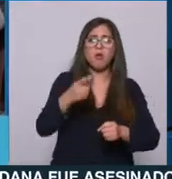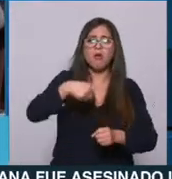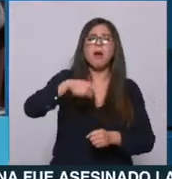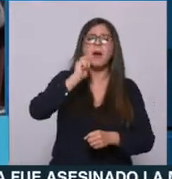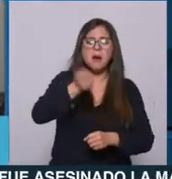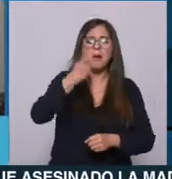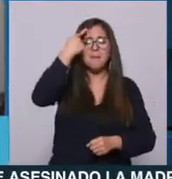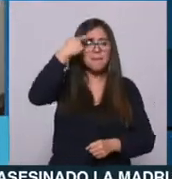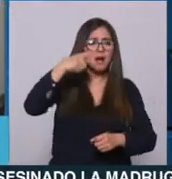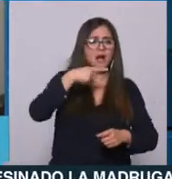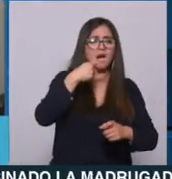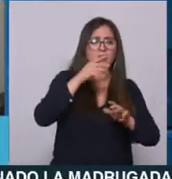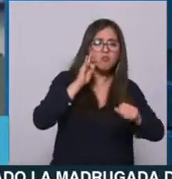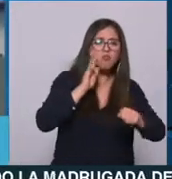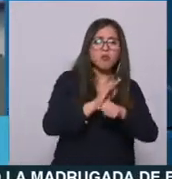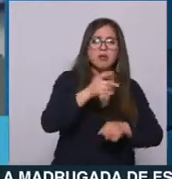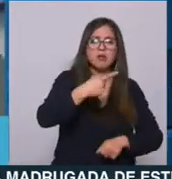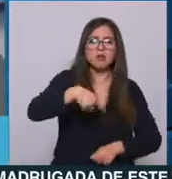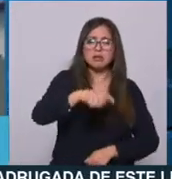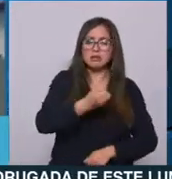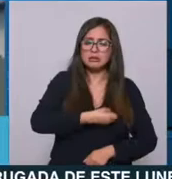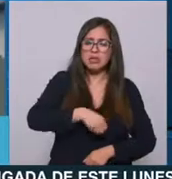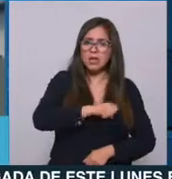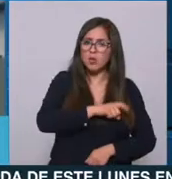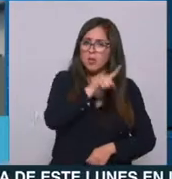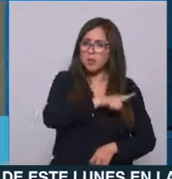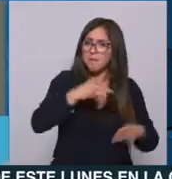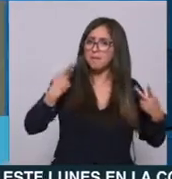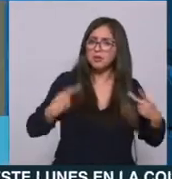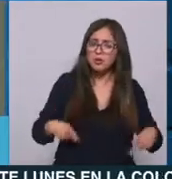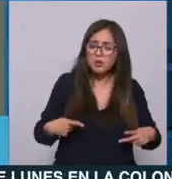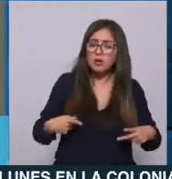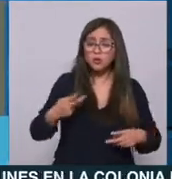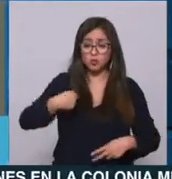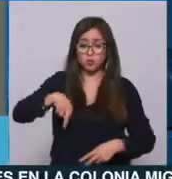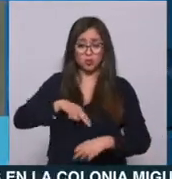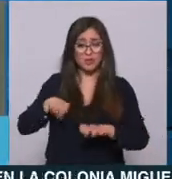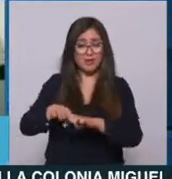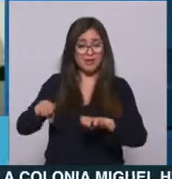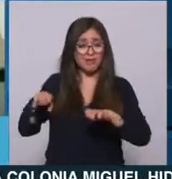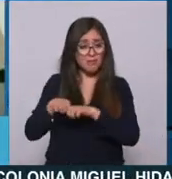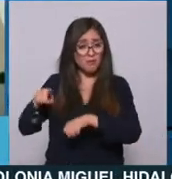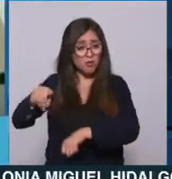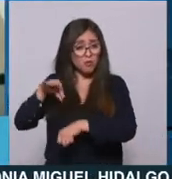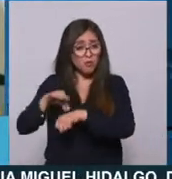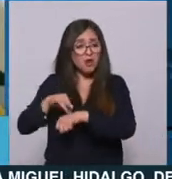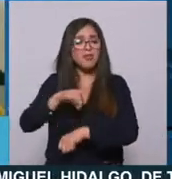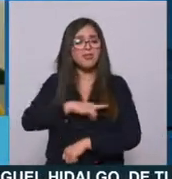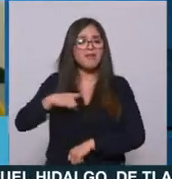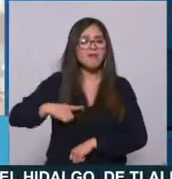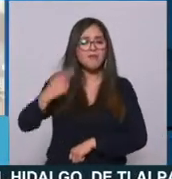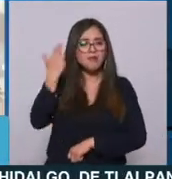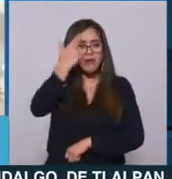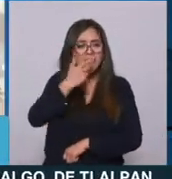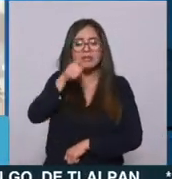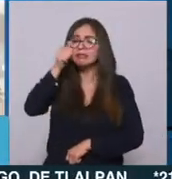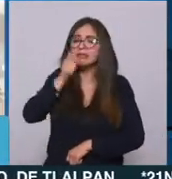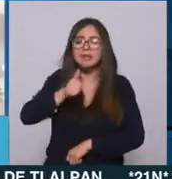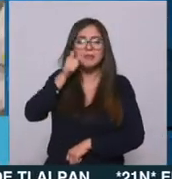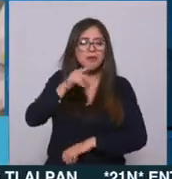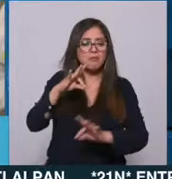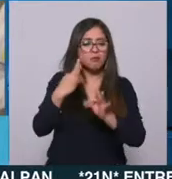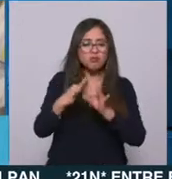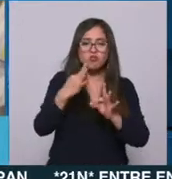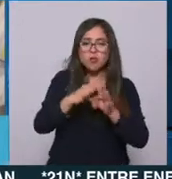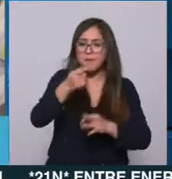de la población en el país. Nosotros como cuerpo médico lo que hacemos es tratar de garantizar que el paciente siempre tenga en el instituto